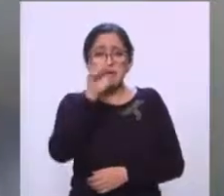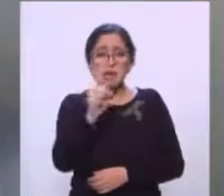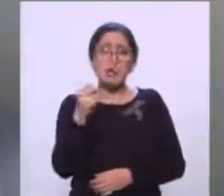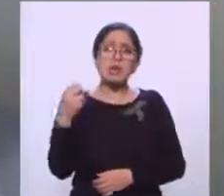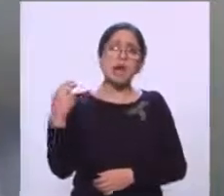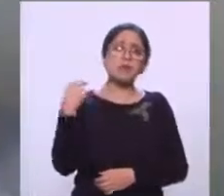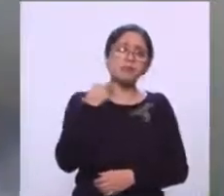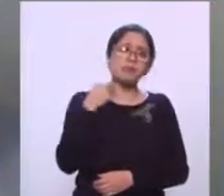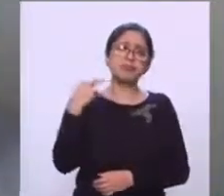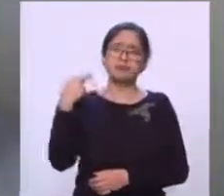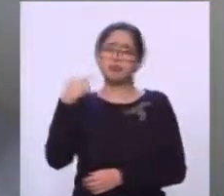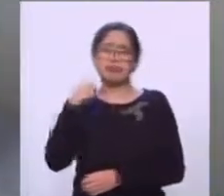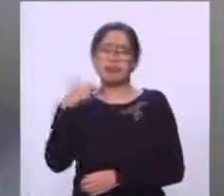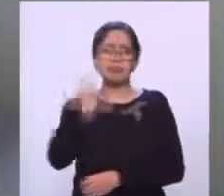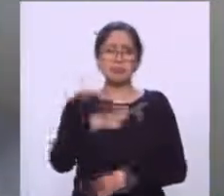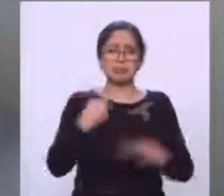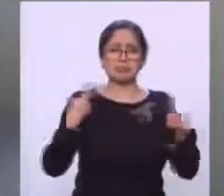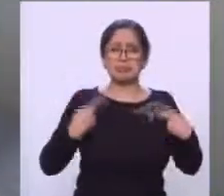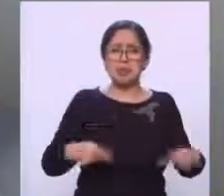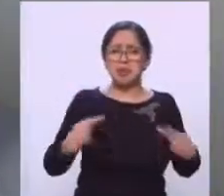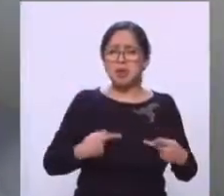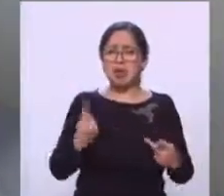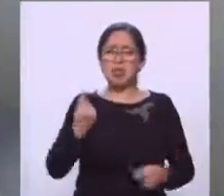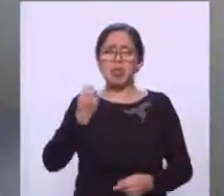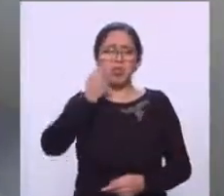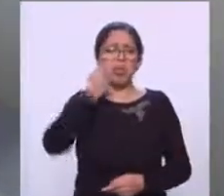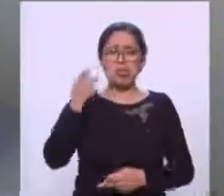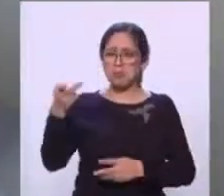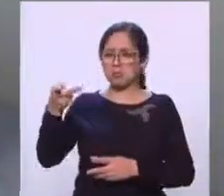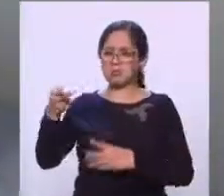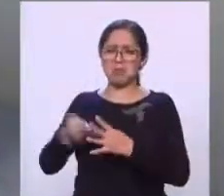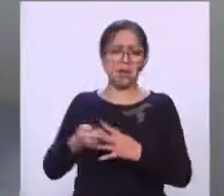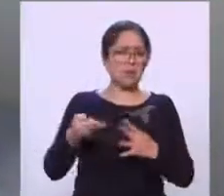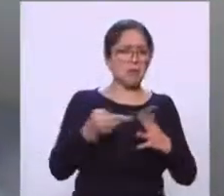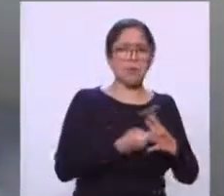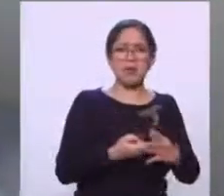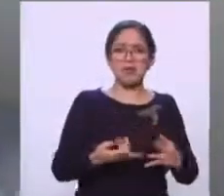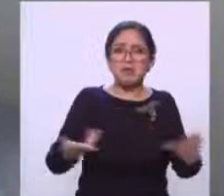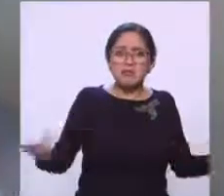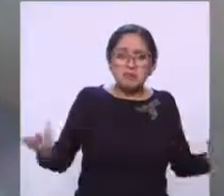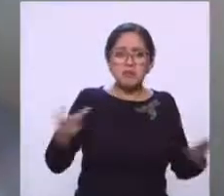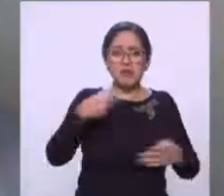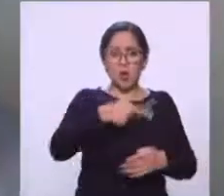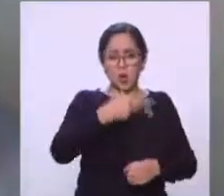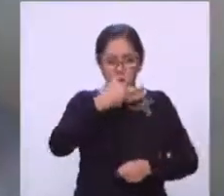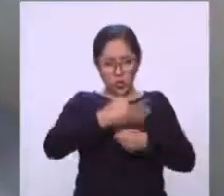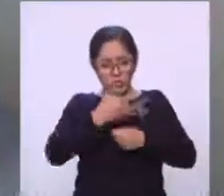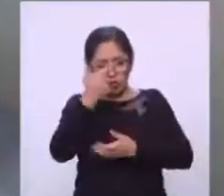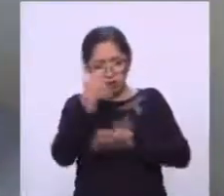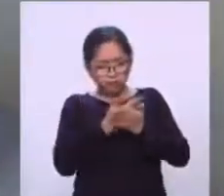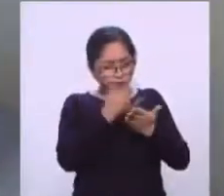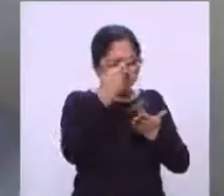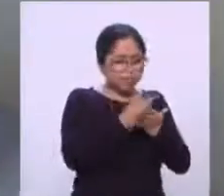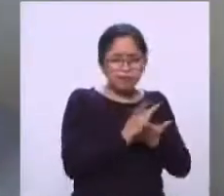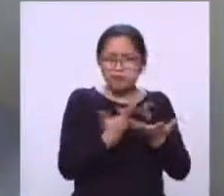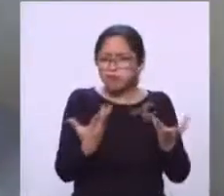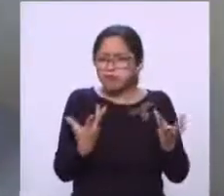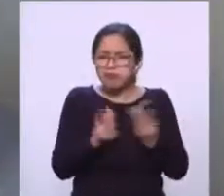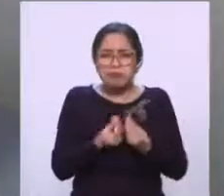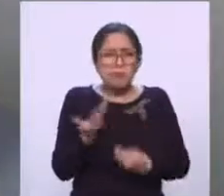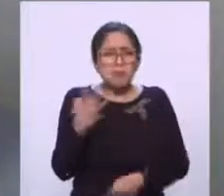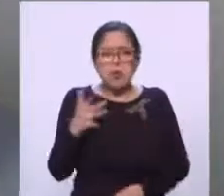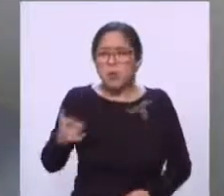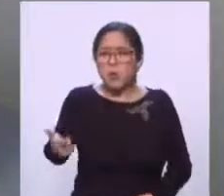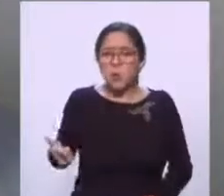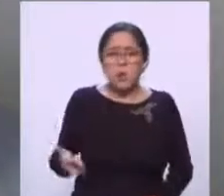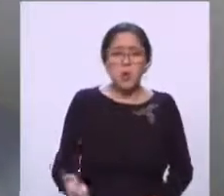dolosos. Y vaya, como va el conteo y como va la tendencia, este año podría cerrar Guanajuato con